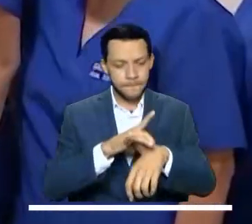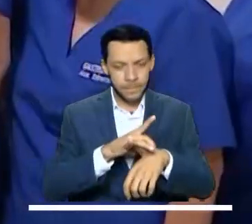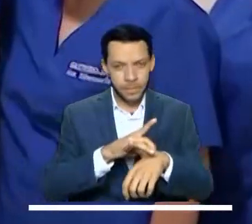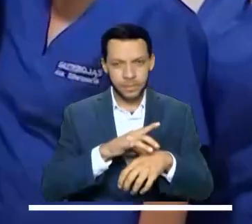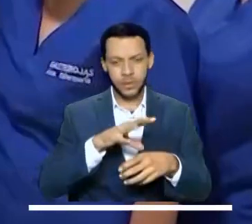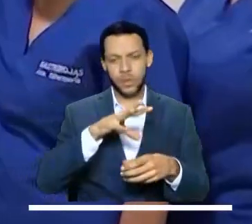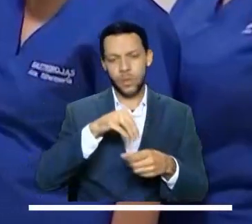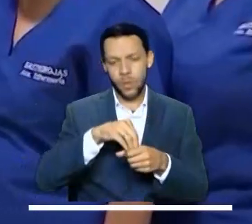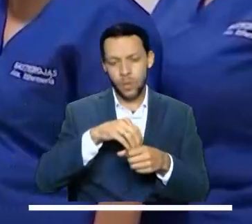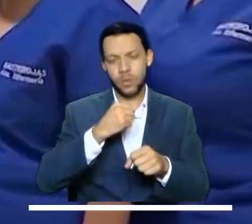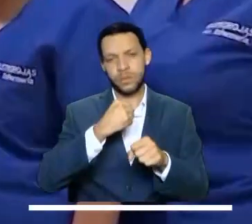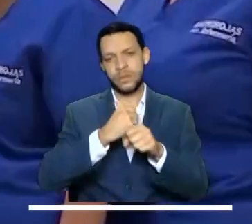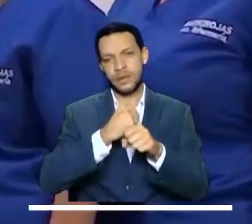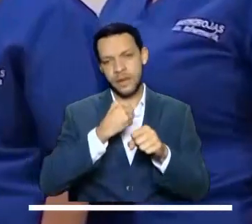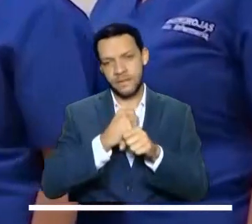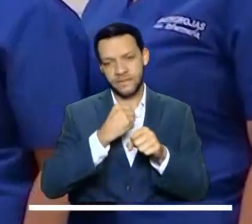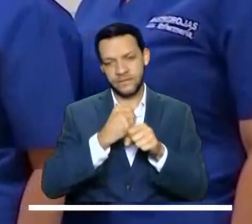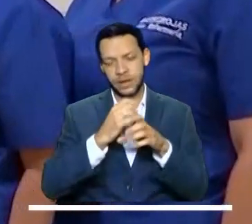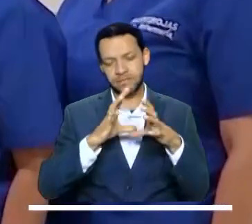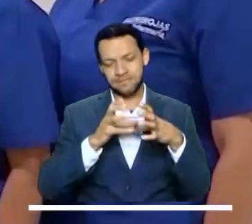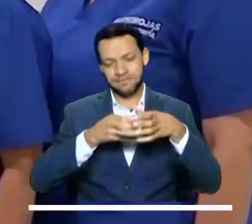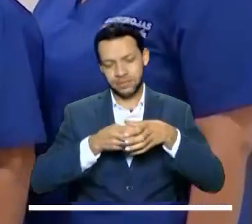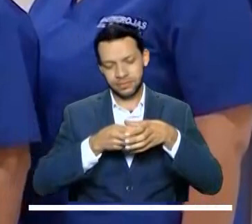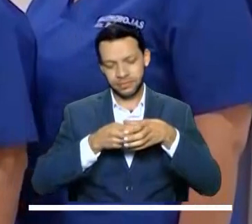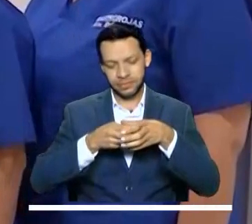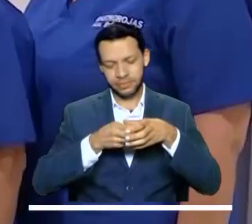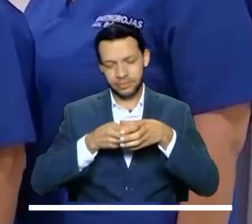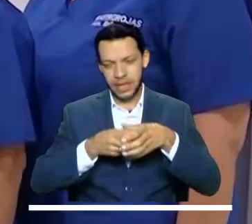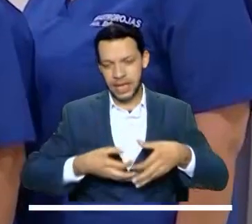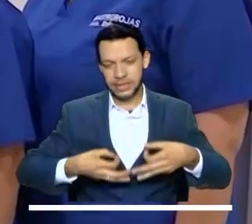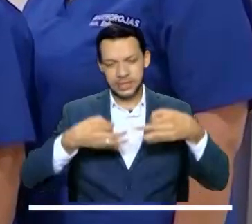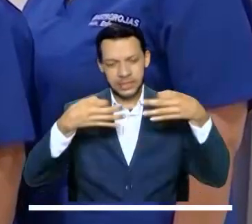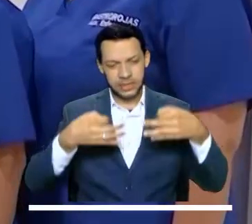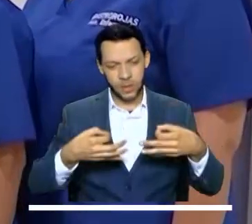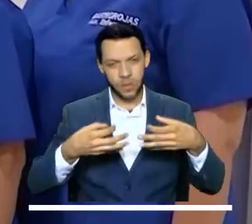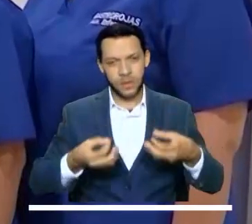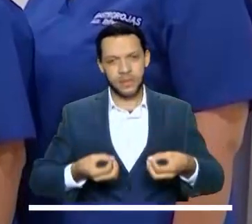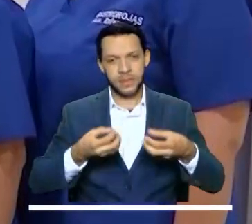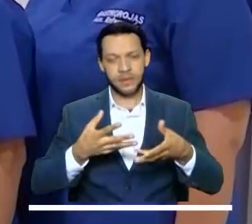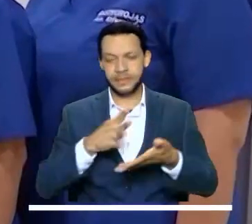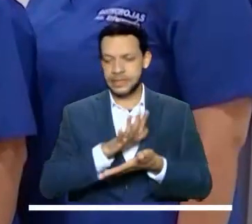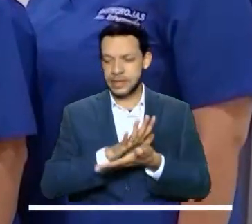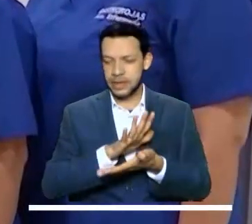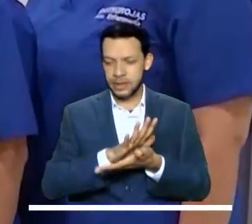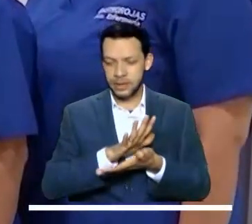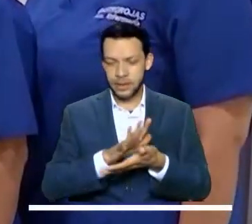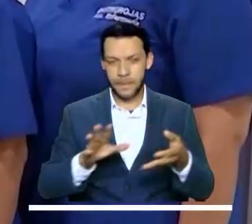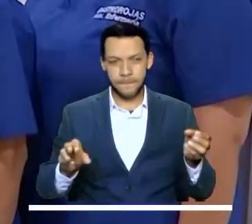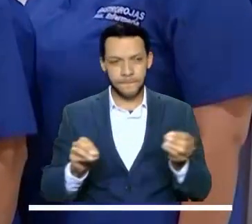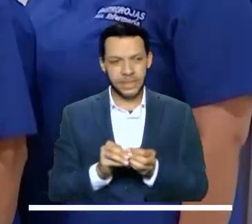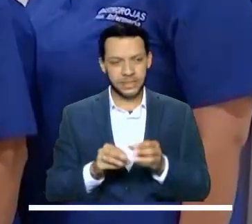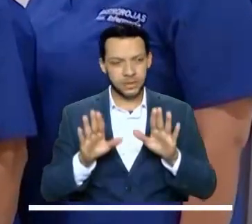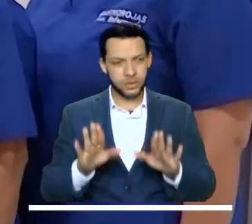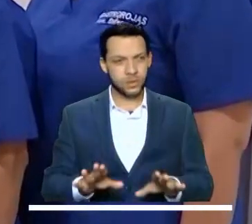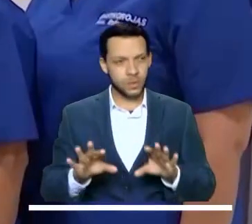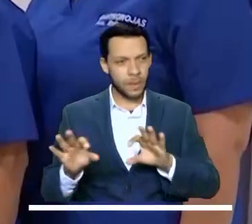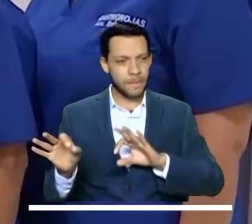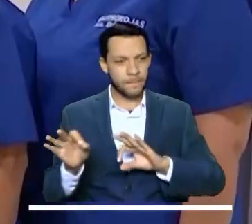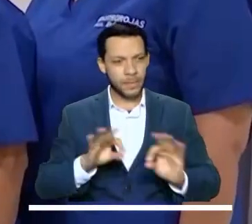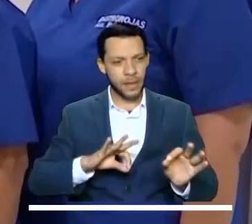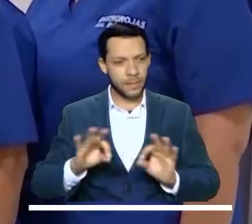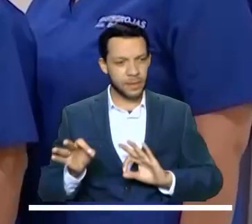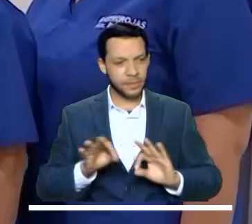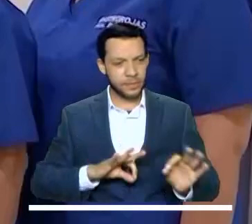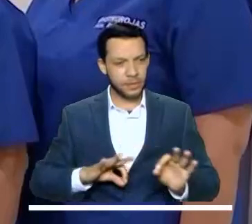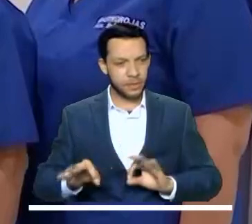salud que les garantiza un examen seguro, tranquilo y preventivo a lo que todos ustedes